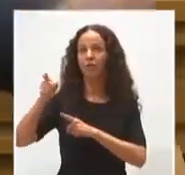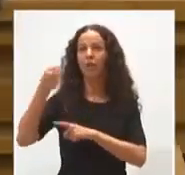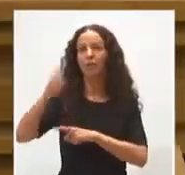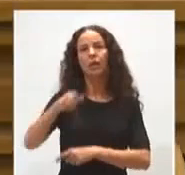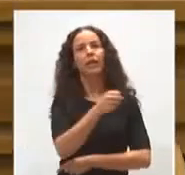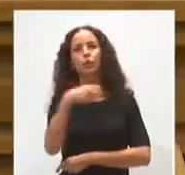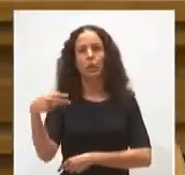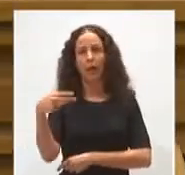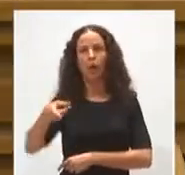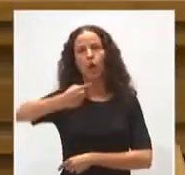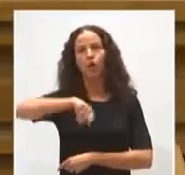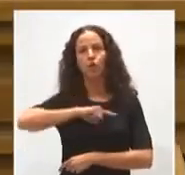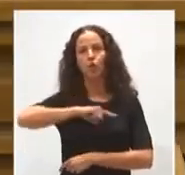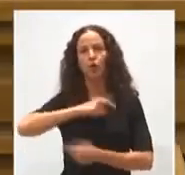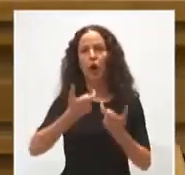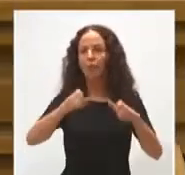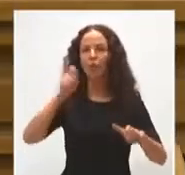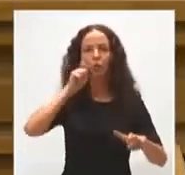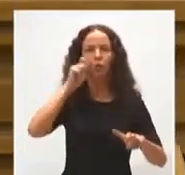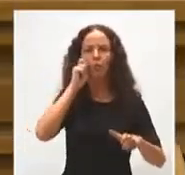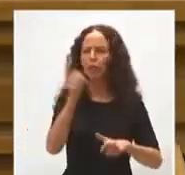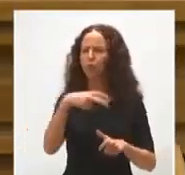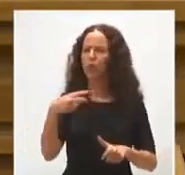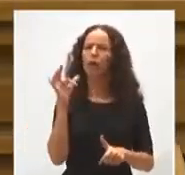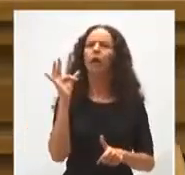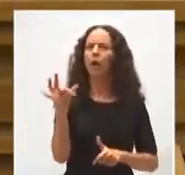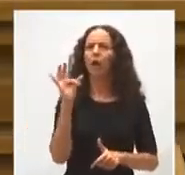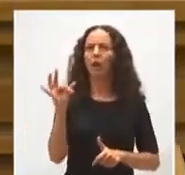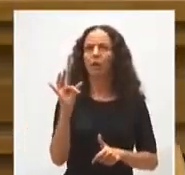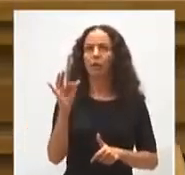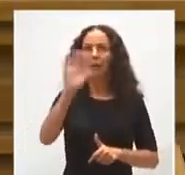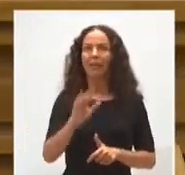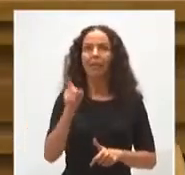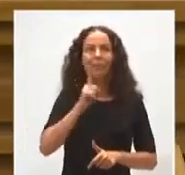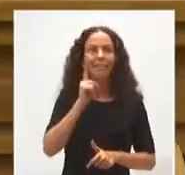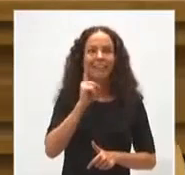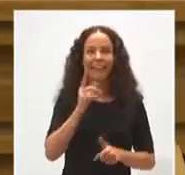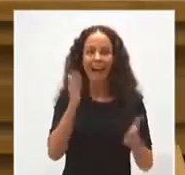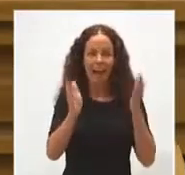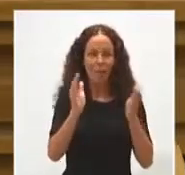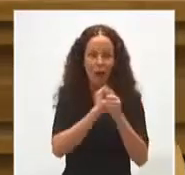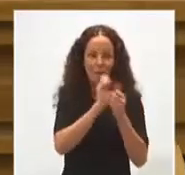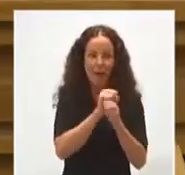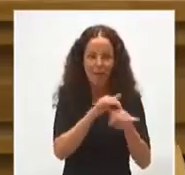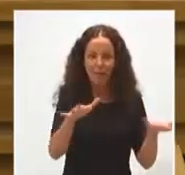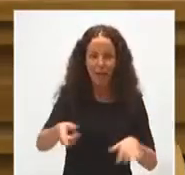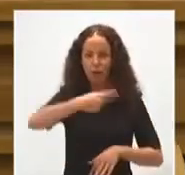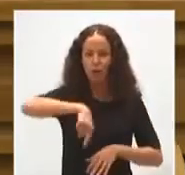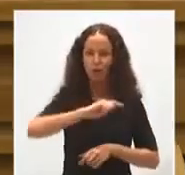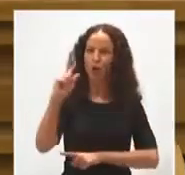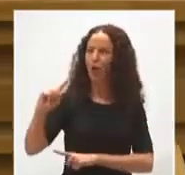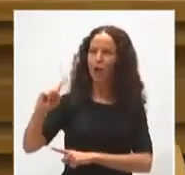mantendremos como especiales en el ámbito del turismo de parece mentira que en plena pandemia incluso hayamos seguido batiendo récords en términos relativos